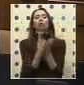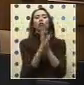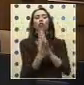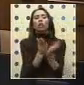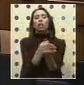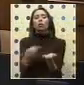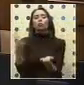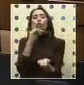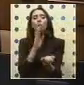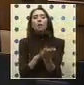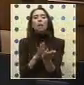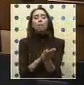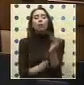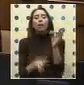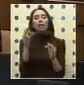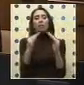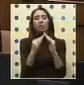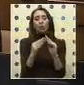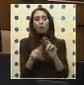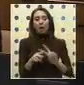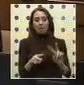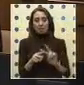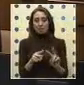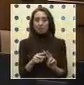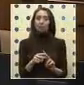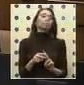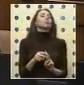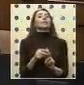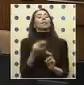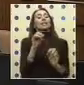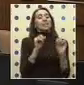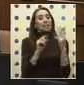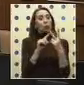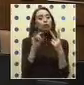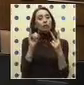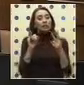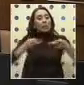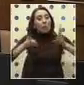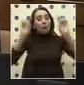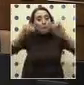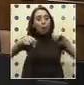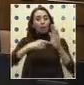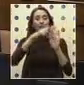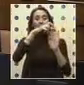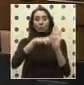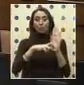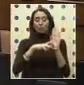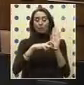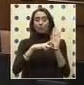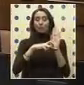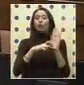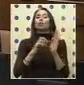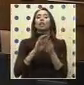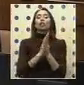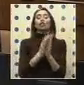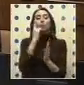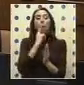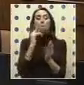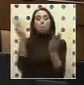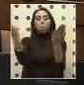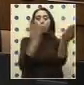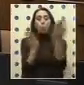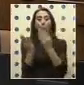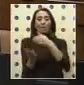probatorias aplicadas por los tribunales. Segundo, de accederse a la propuesta y al conceder la apelación de toda prueba excluida